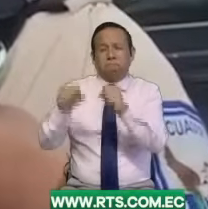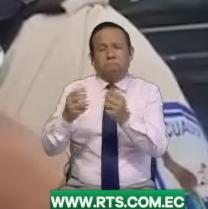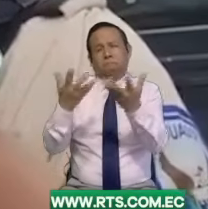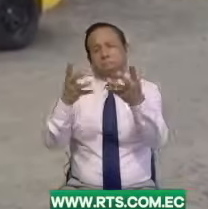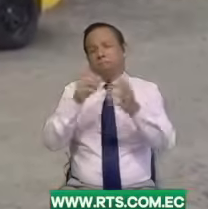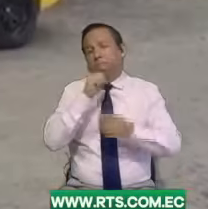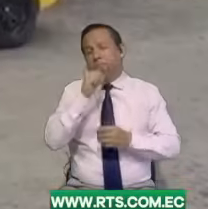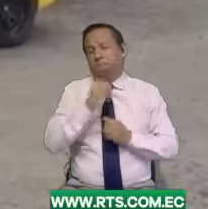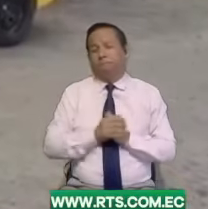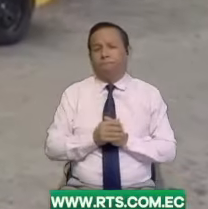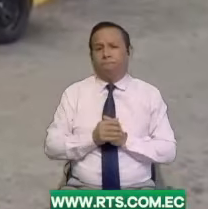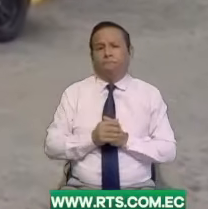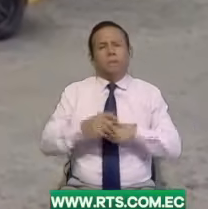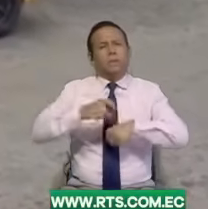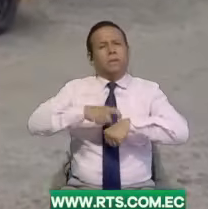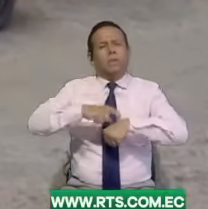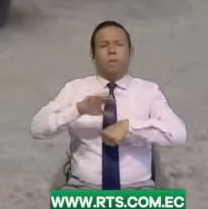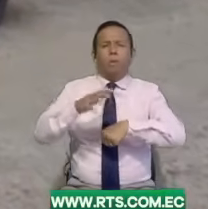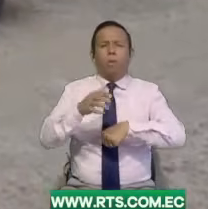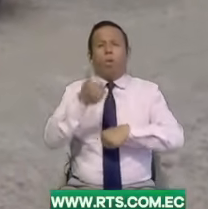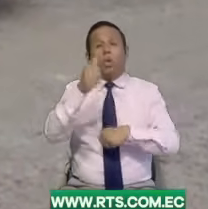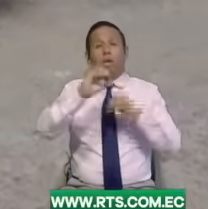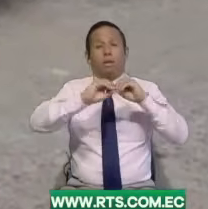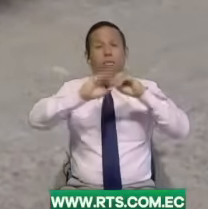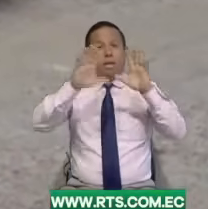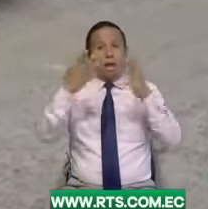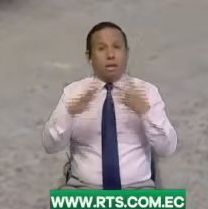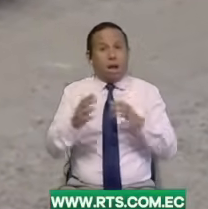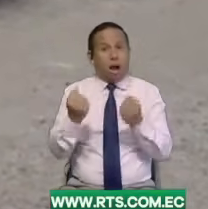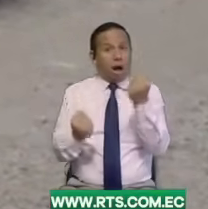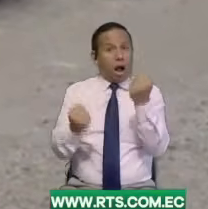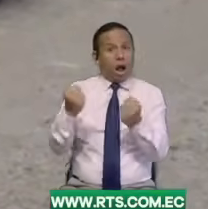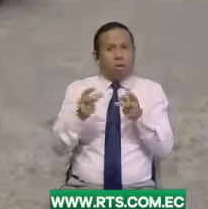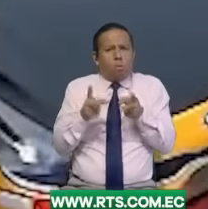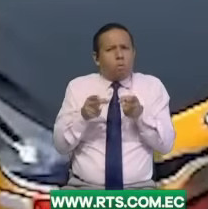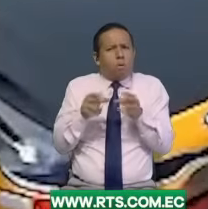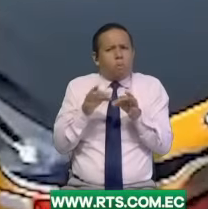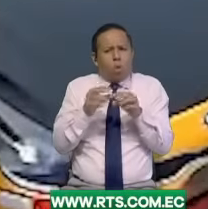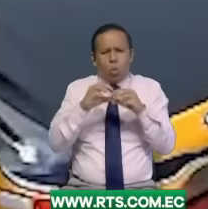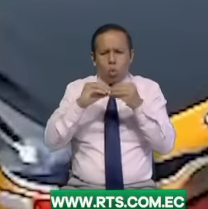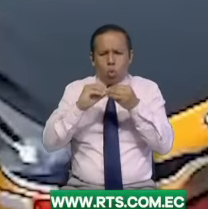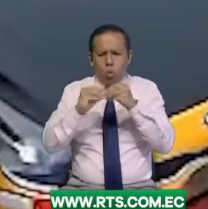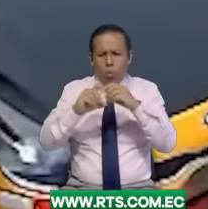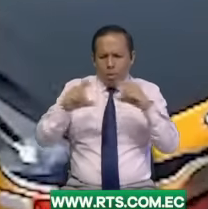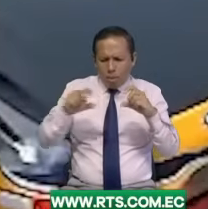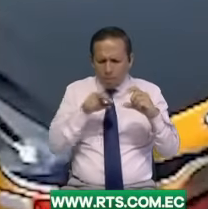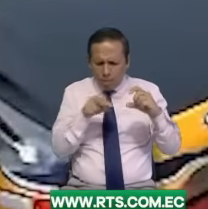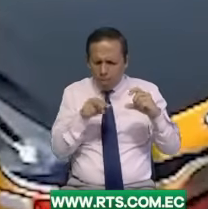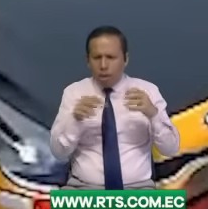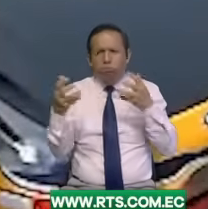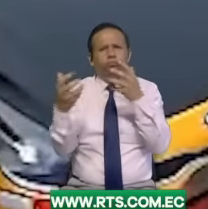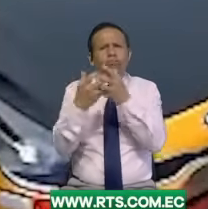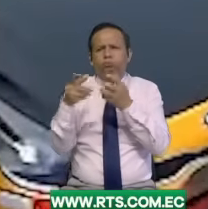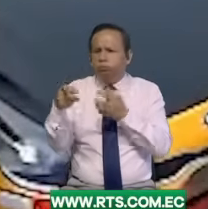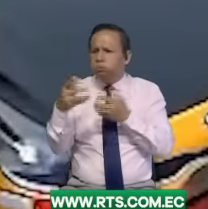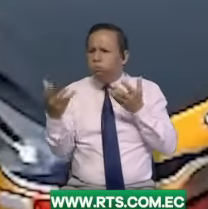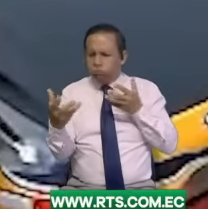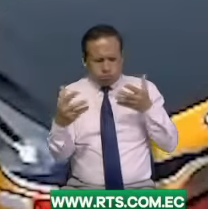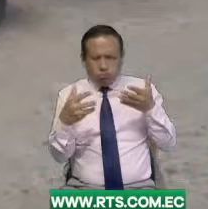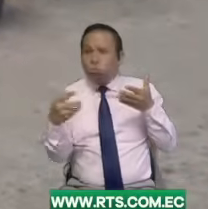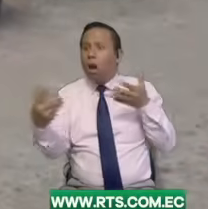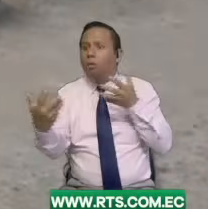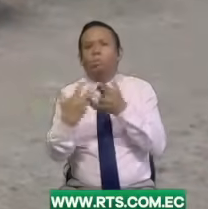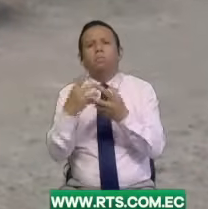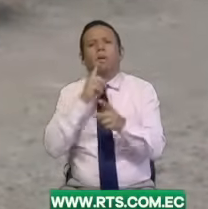favorable. Cerca de las 10 de la mañana se localizó un vehículo con las mismas características del taxi que participó en el secuestro.